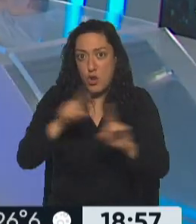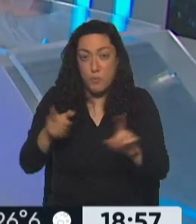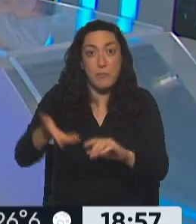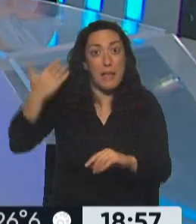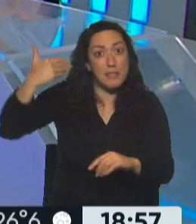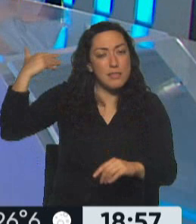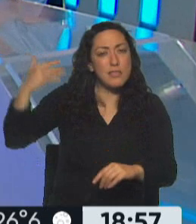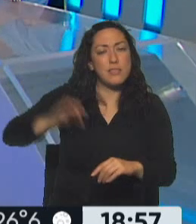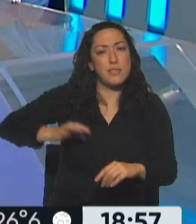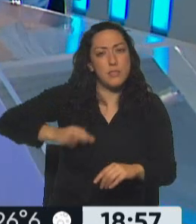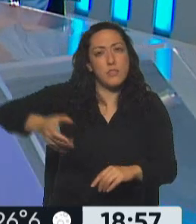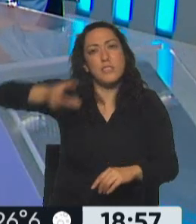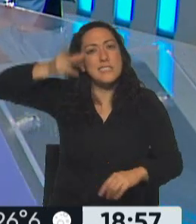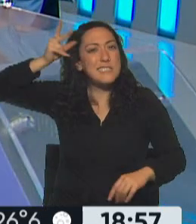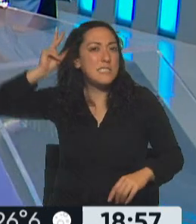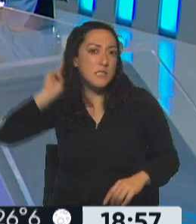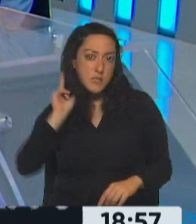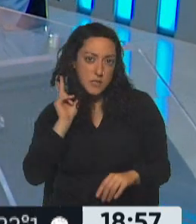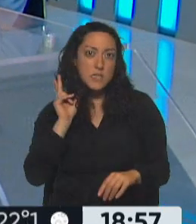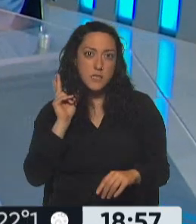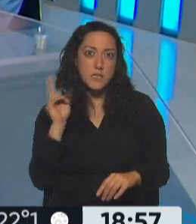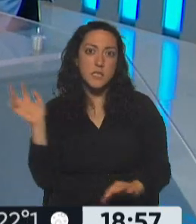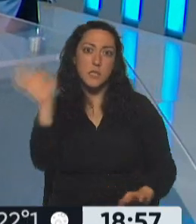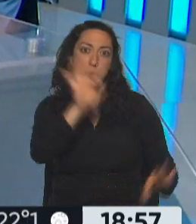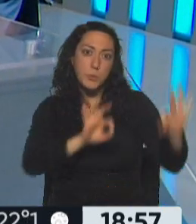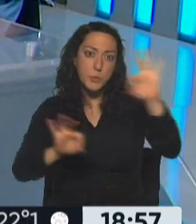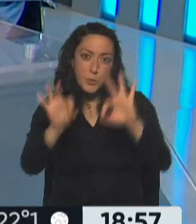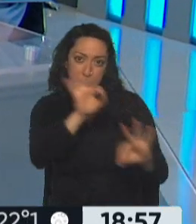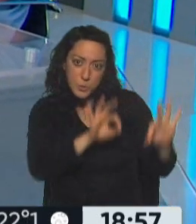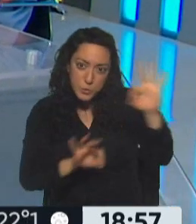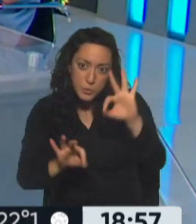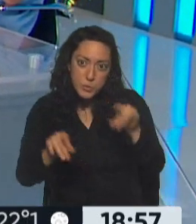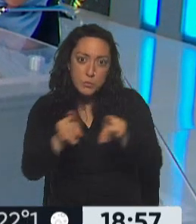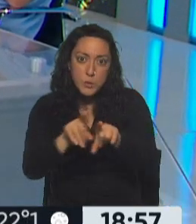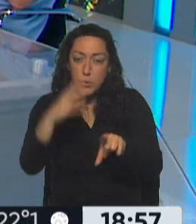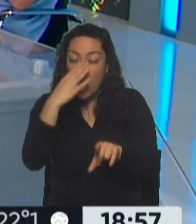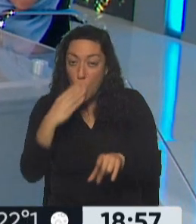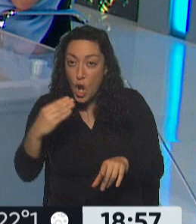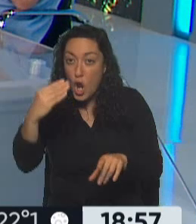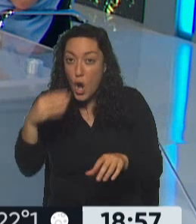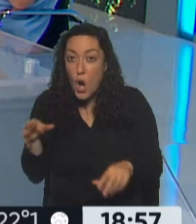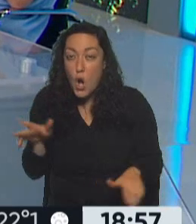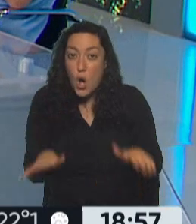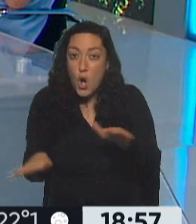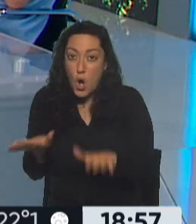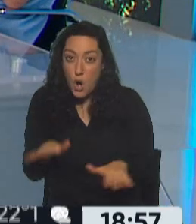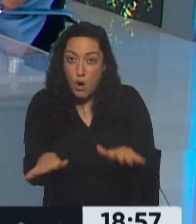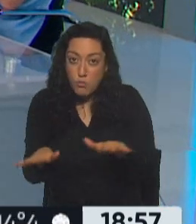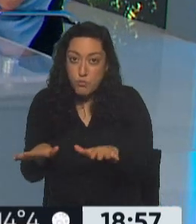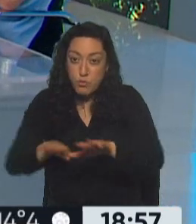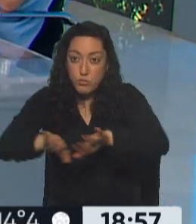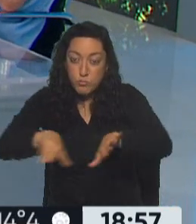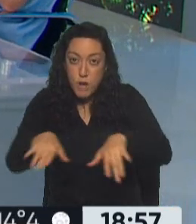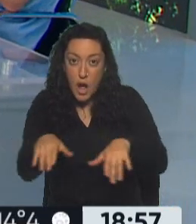transmisión de este virus de lobos de mar, que se vio en los lobos de mar, a un